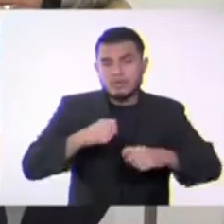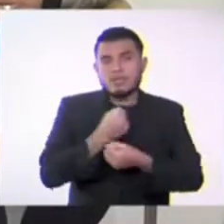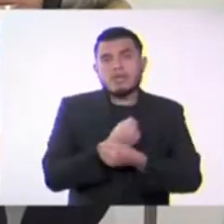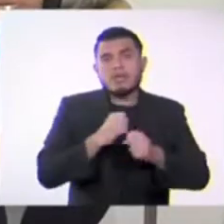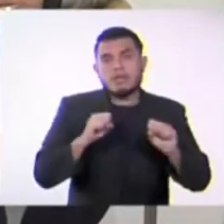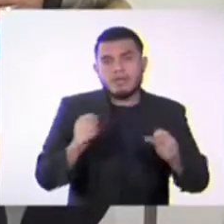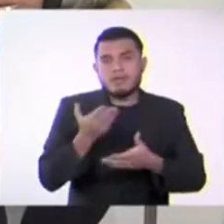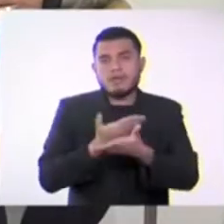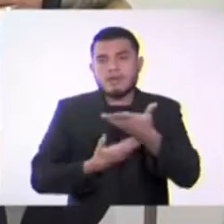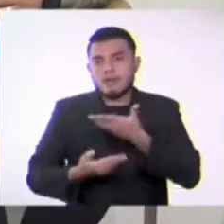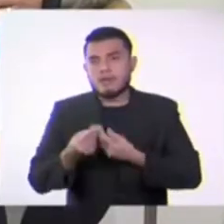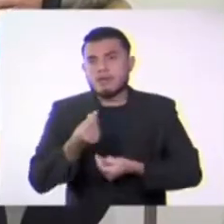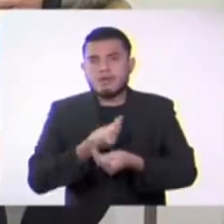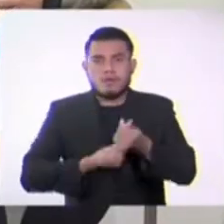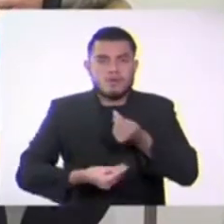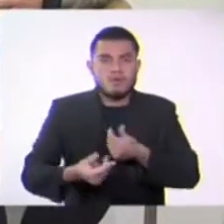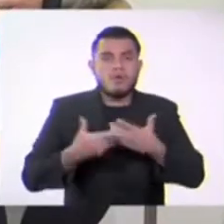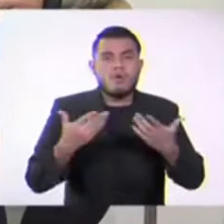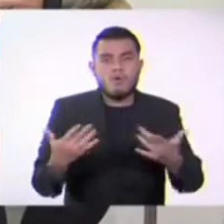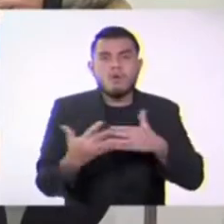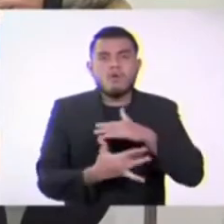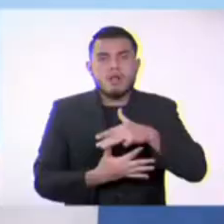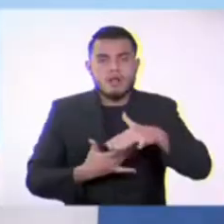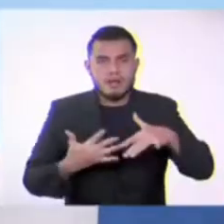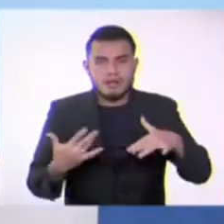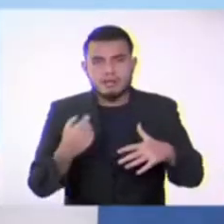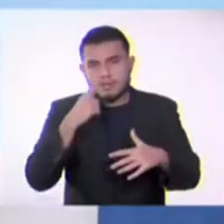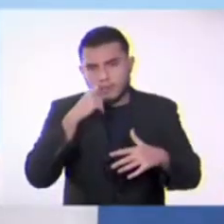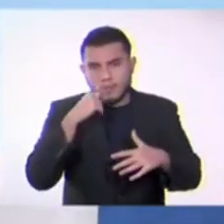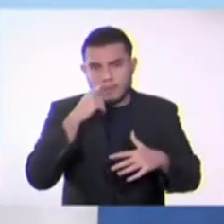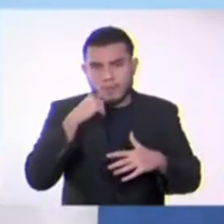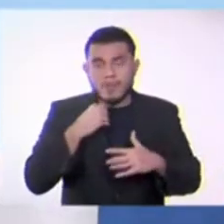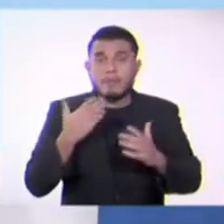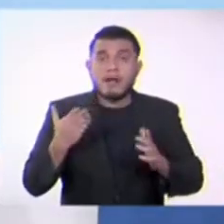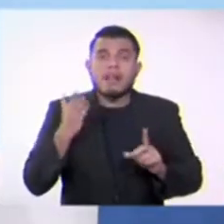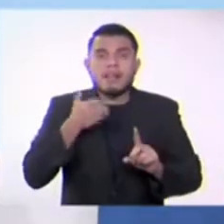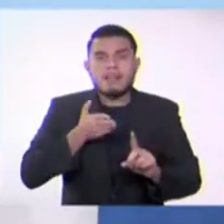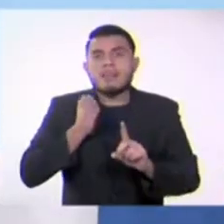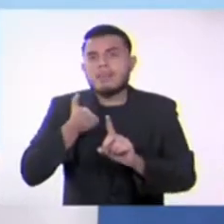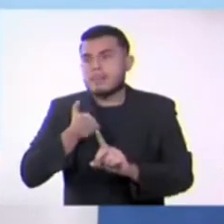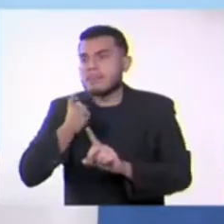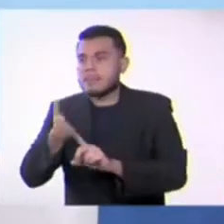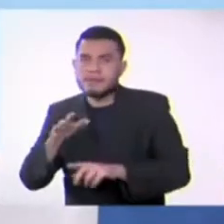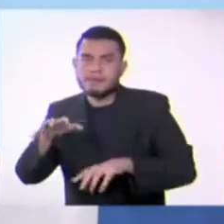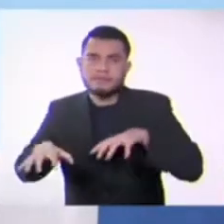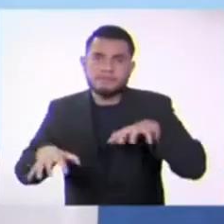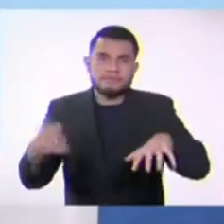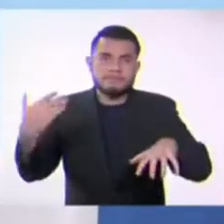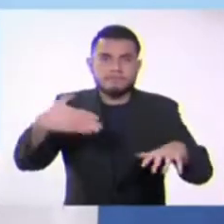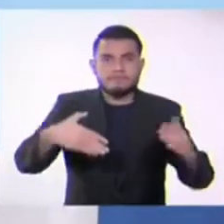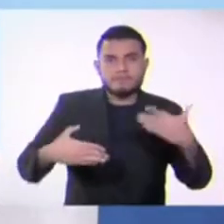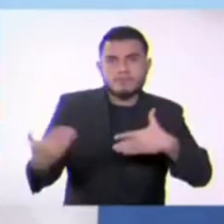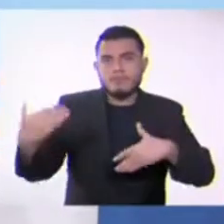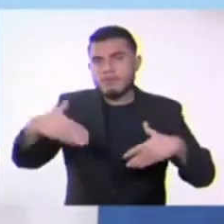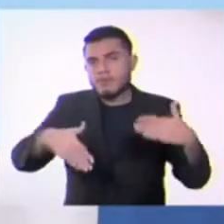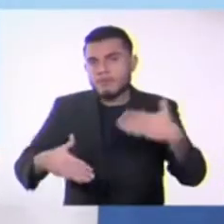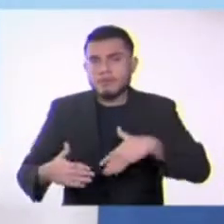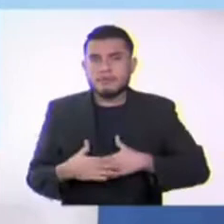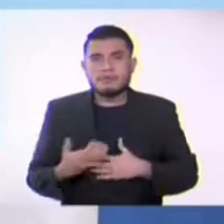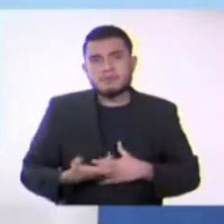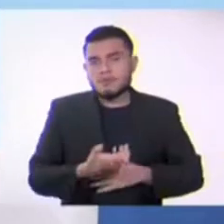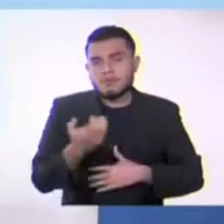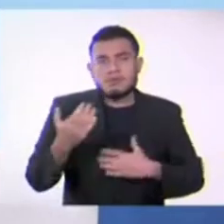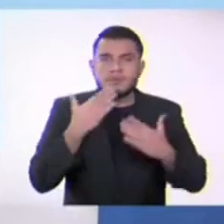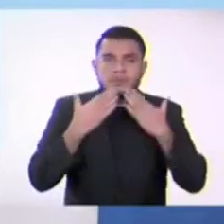las relaciones de forma más directa entre los países. Vamos a mencionar algunos tratados de